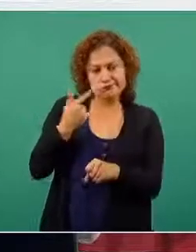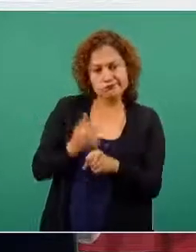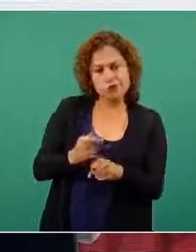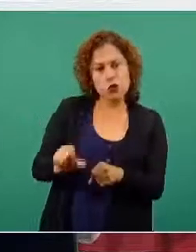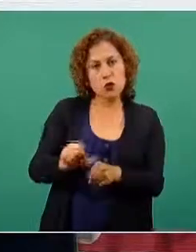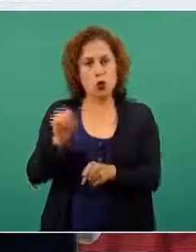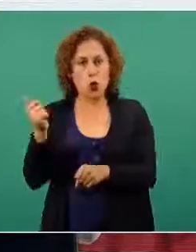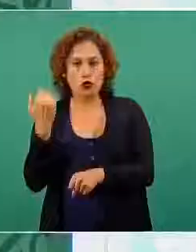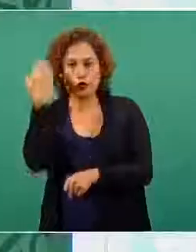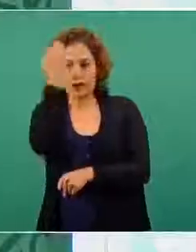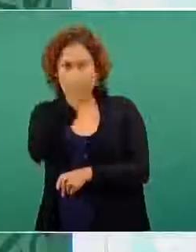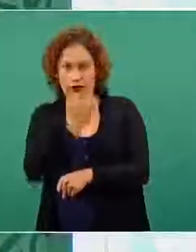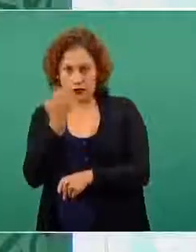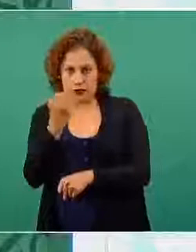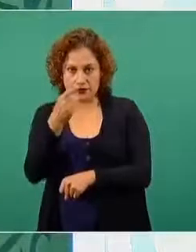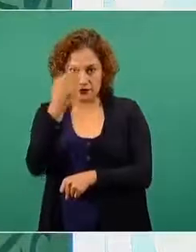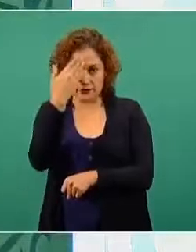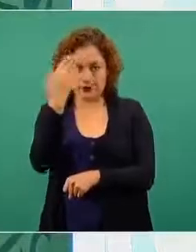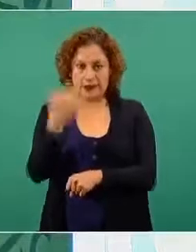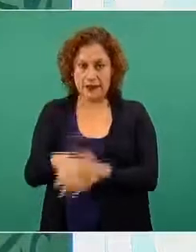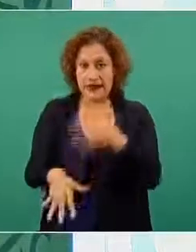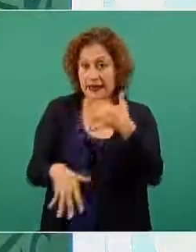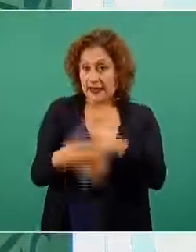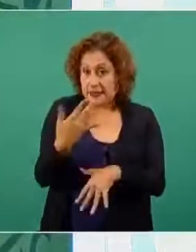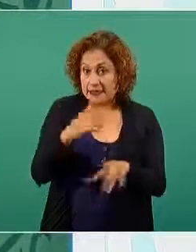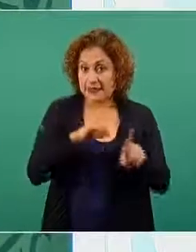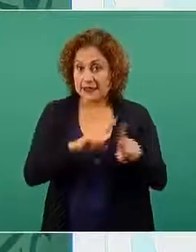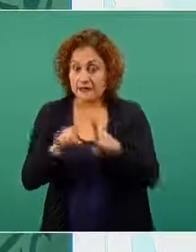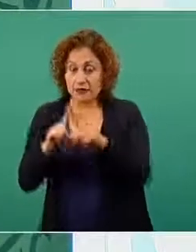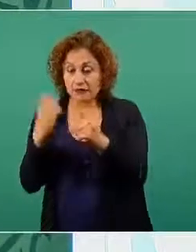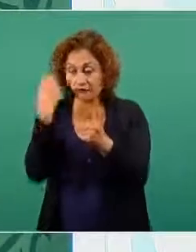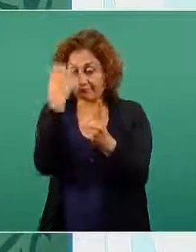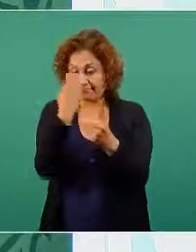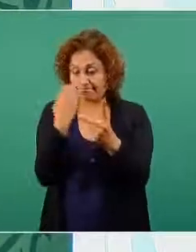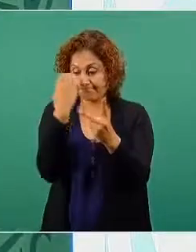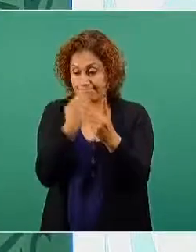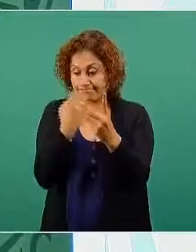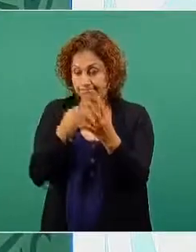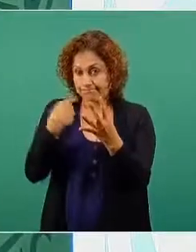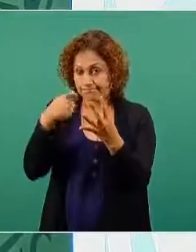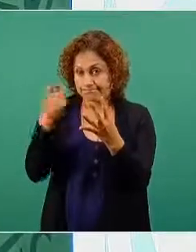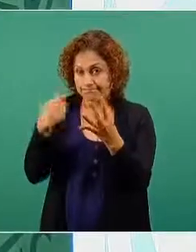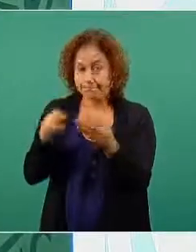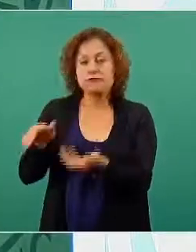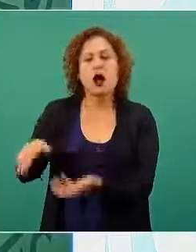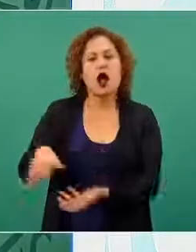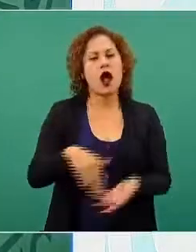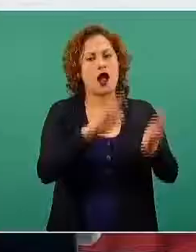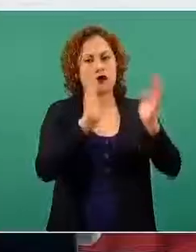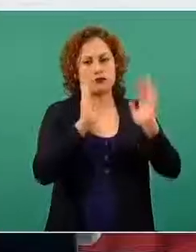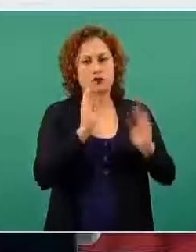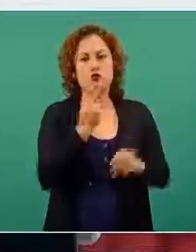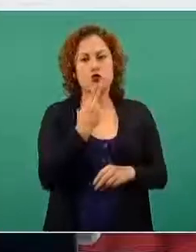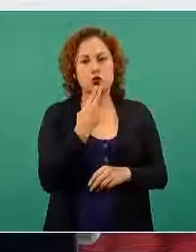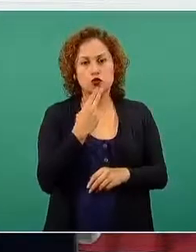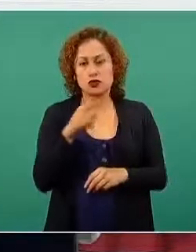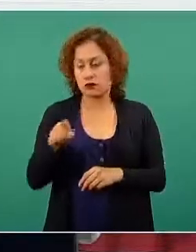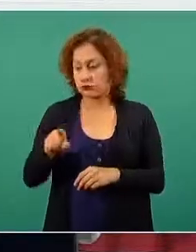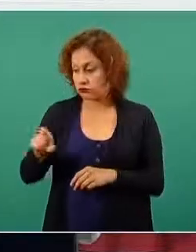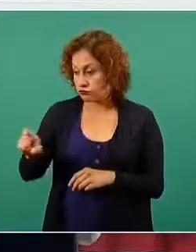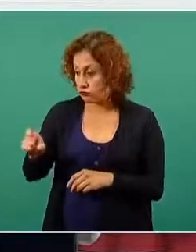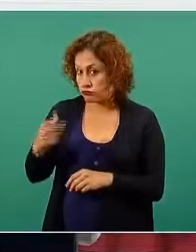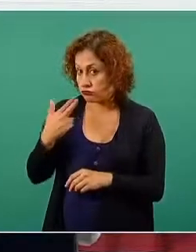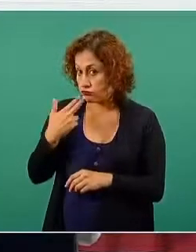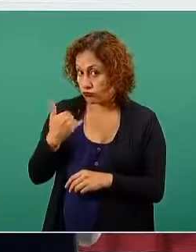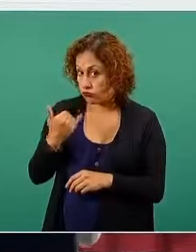y si no pasan esas 15 pruebas o las adicionales no salen para uso. sencillamente no salen. En este caso, no es que